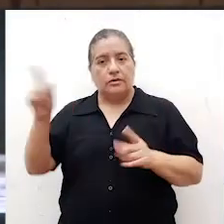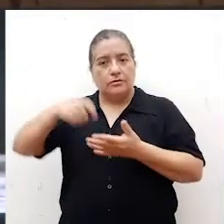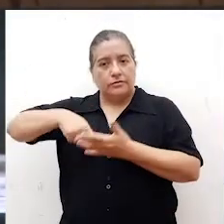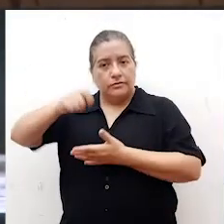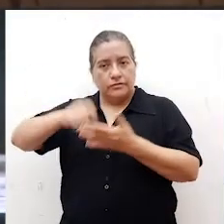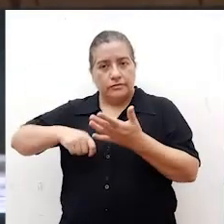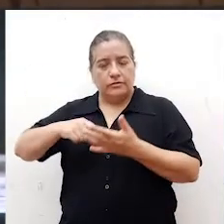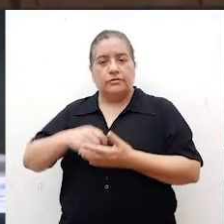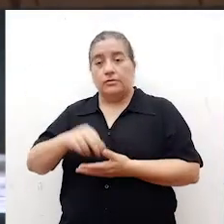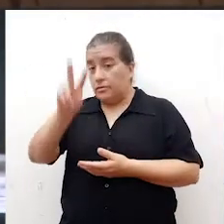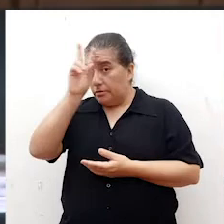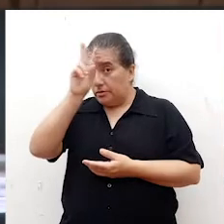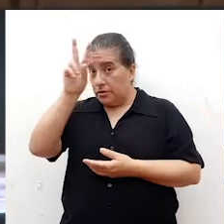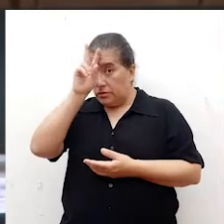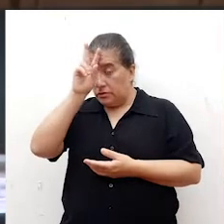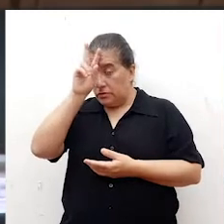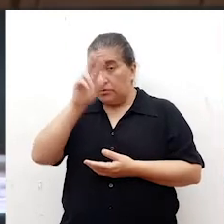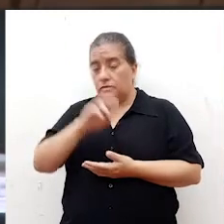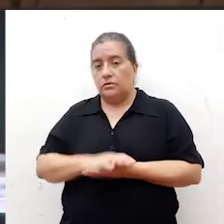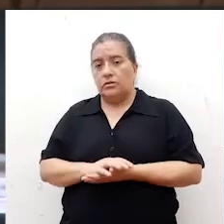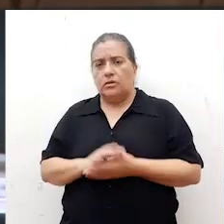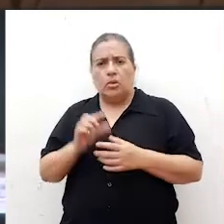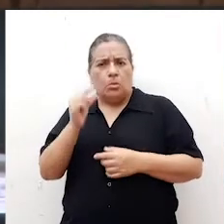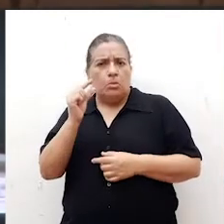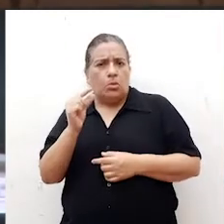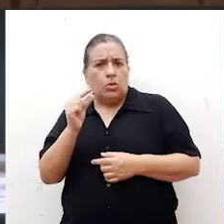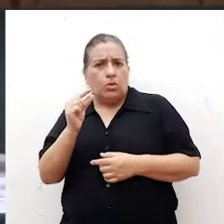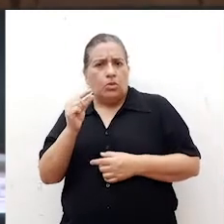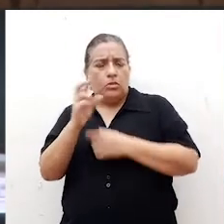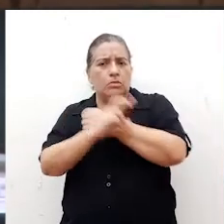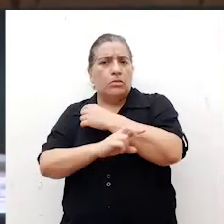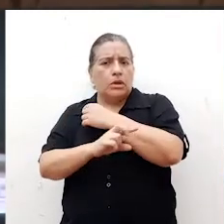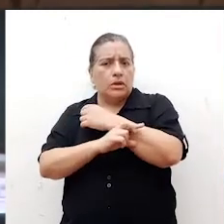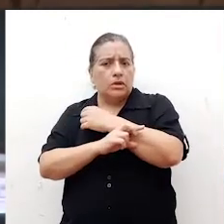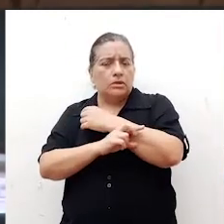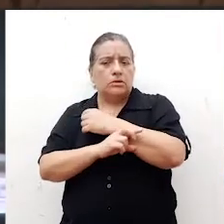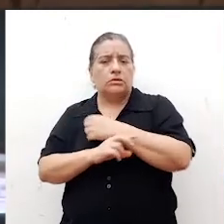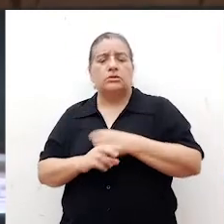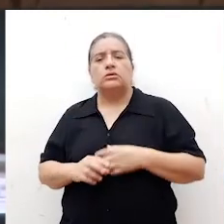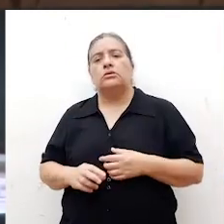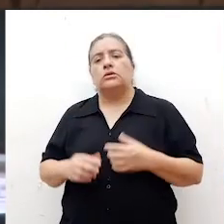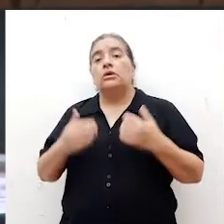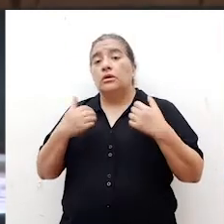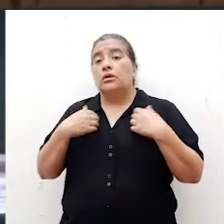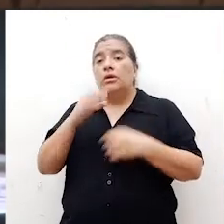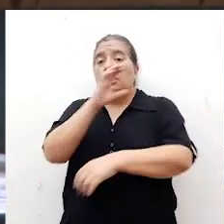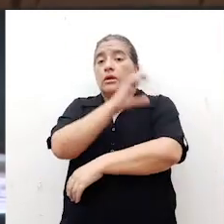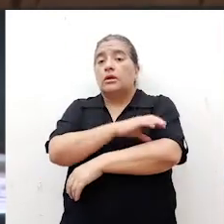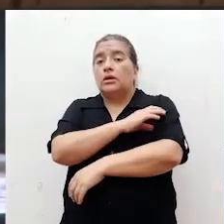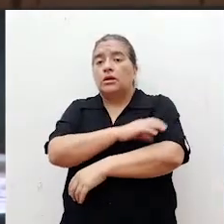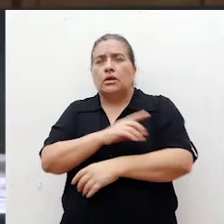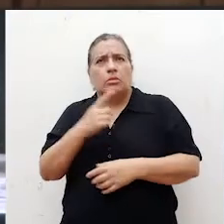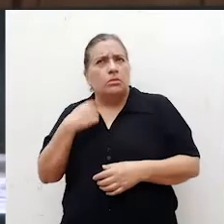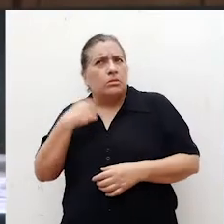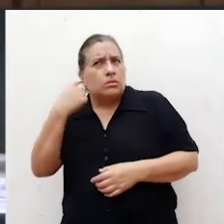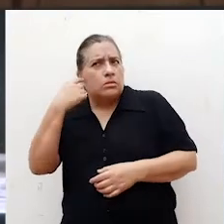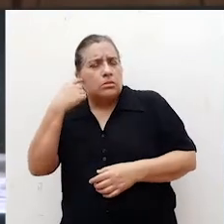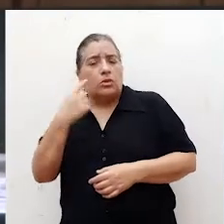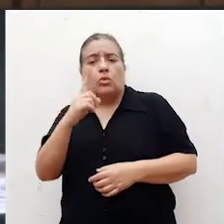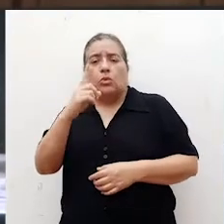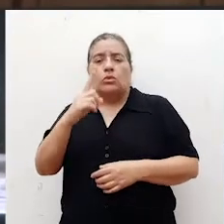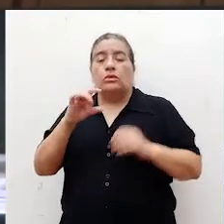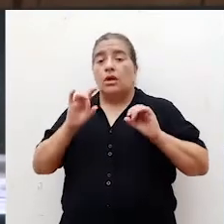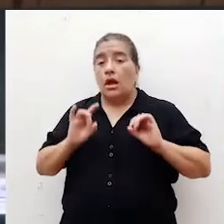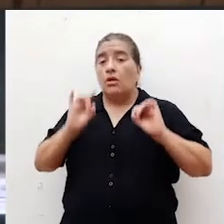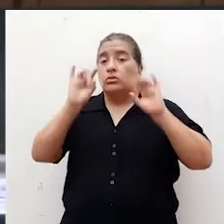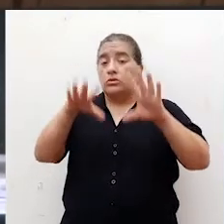el ministro del Interior, hemos tenido una reunión con él, le hemos planteado nuestro punto de vista, nuestra interpretación y lectura, tanto de la